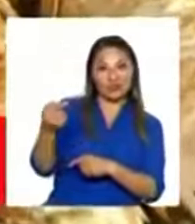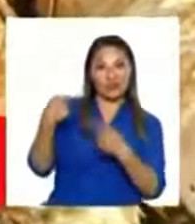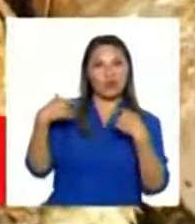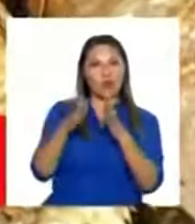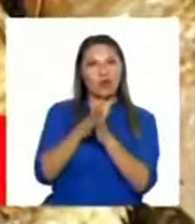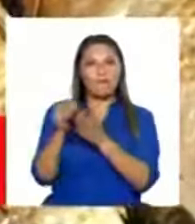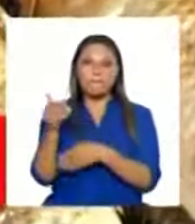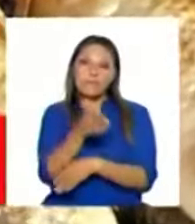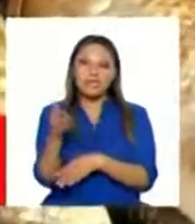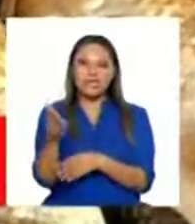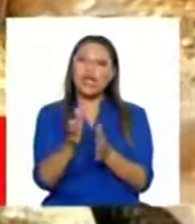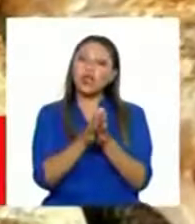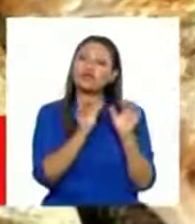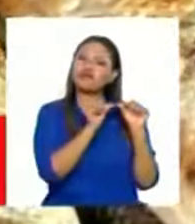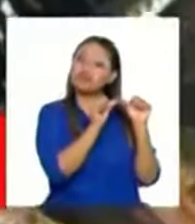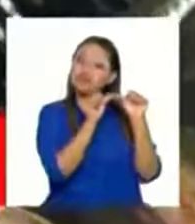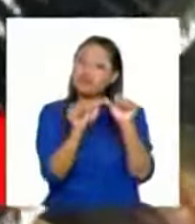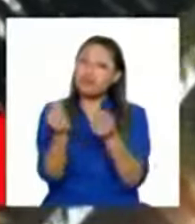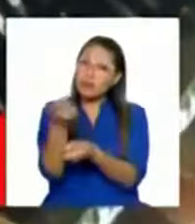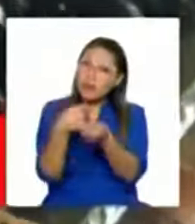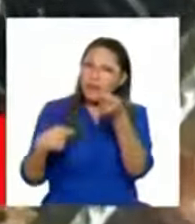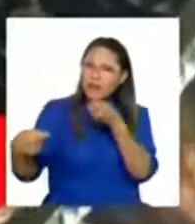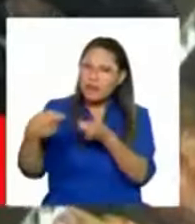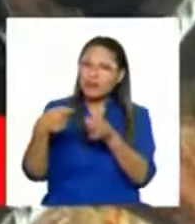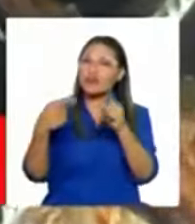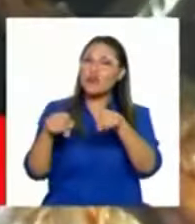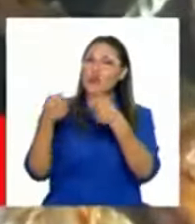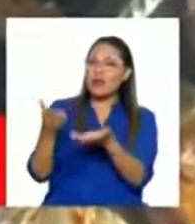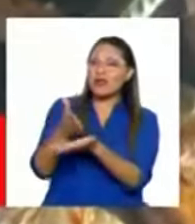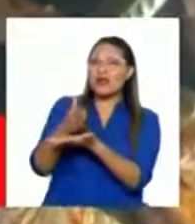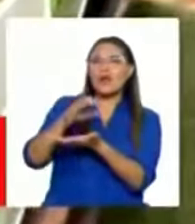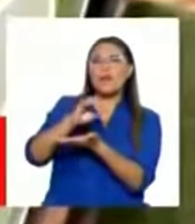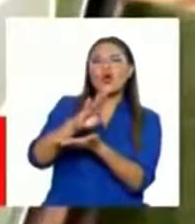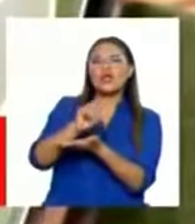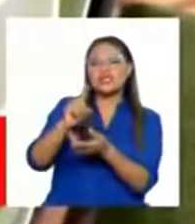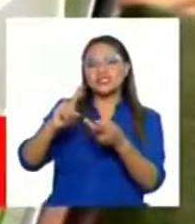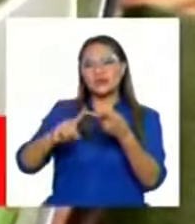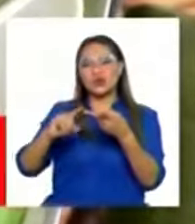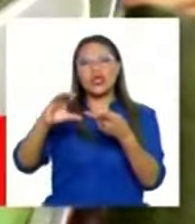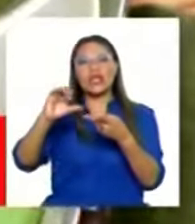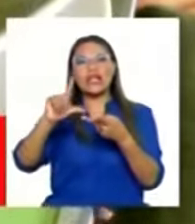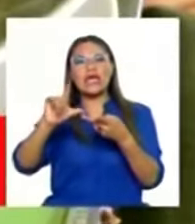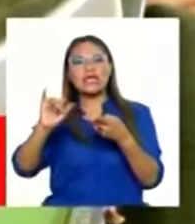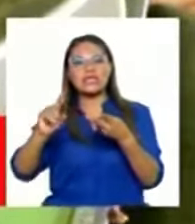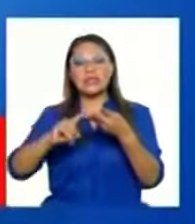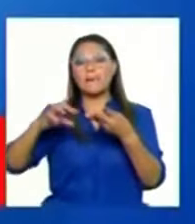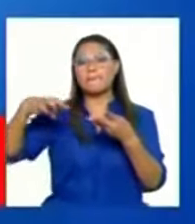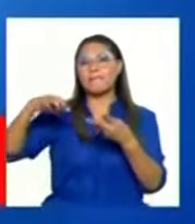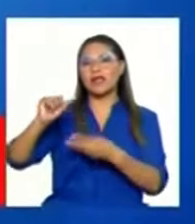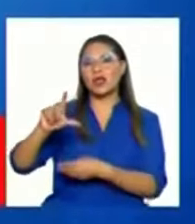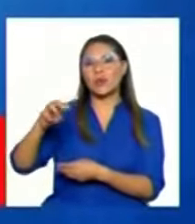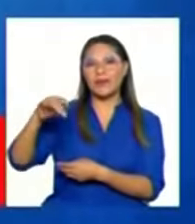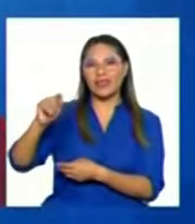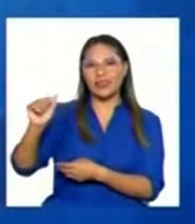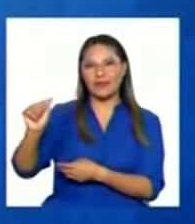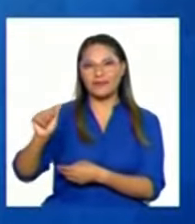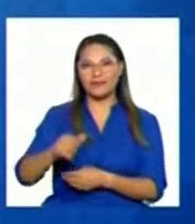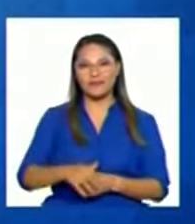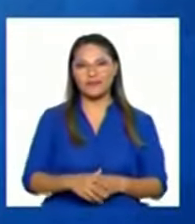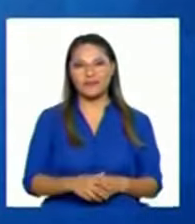mantiene. Las especies preferidas por la población son el boquichico, la lisa y la palometa.